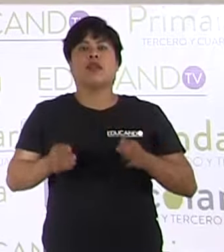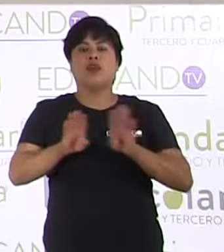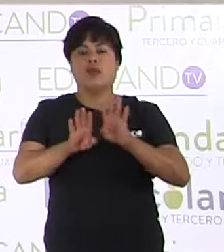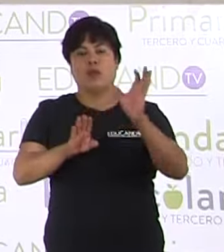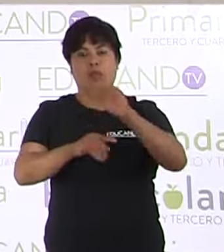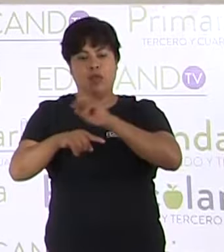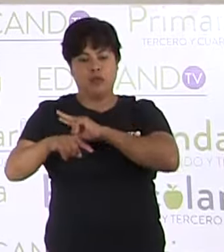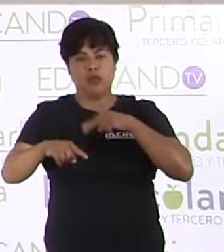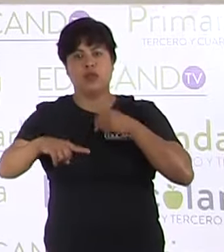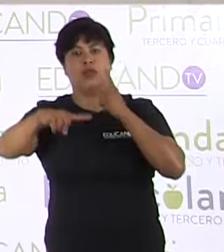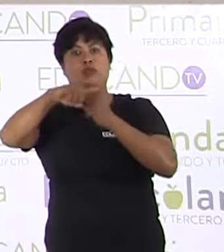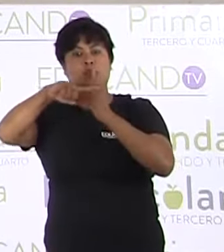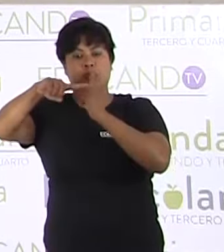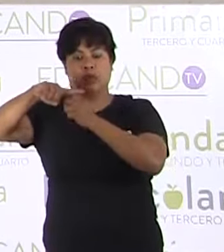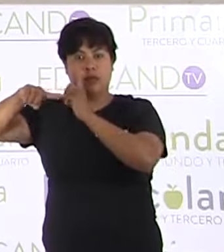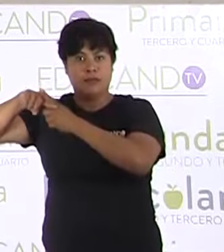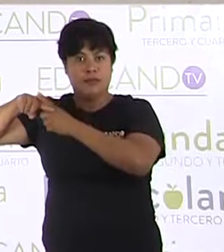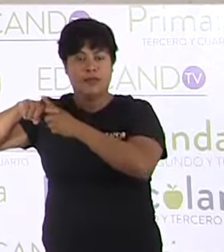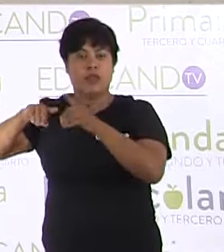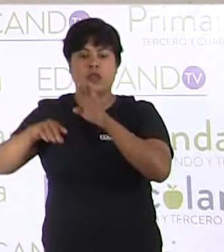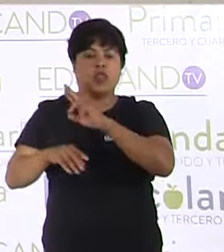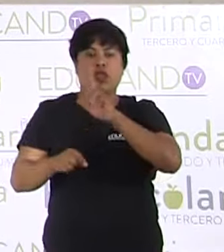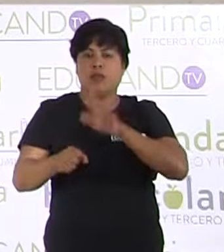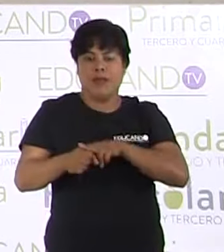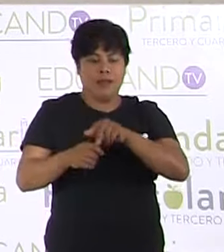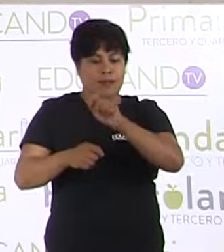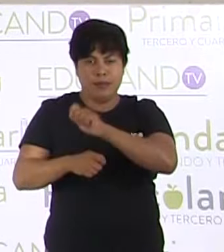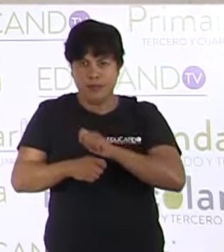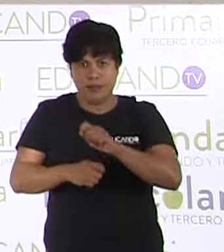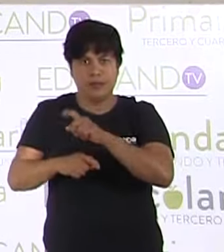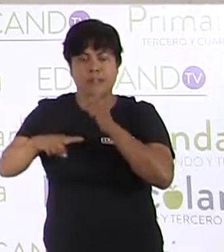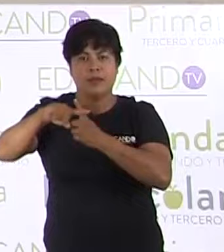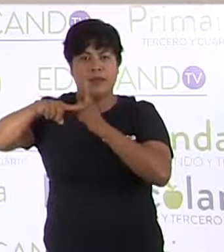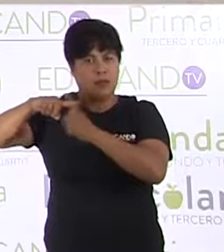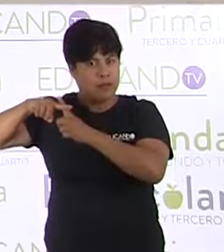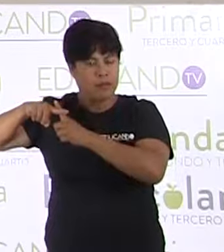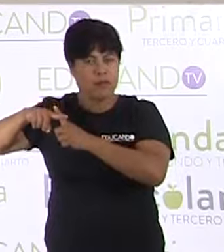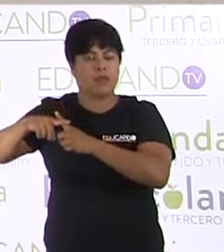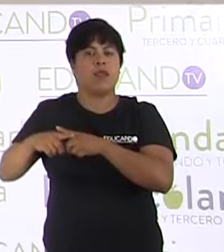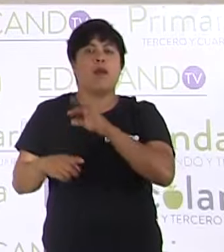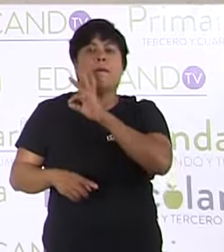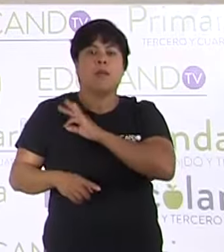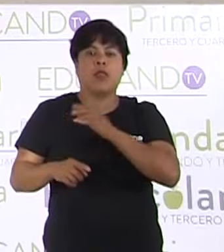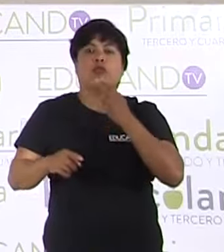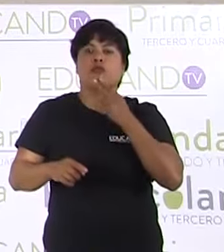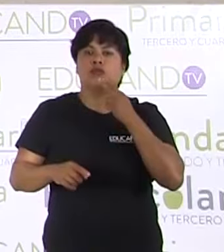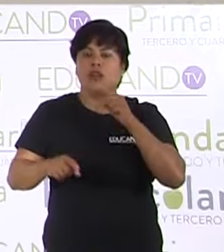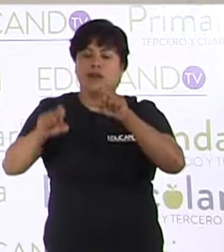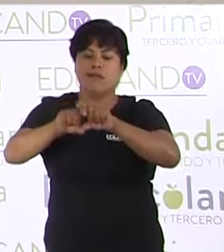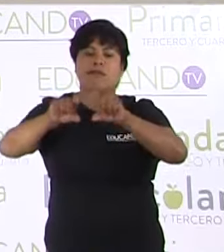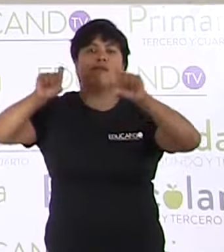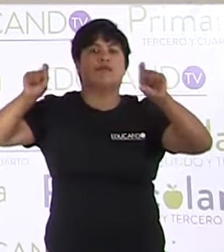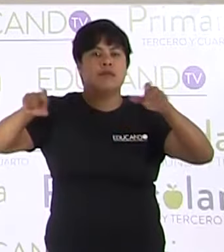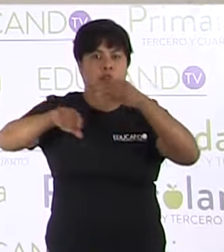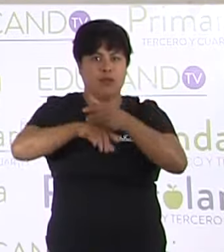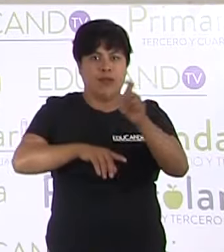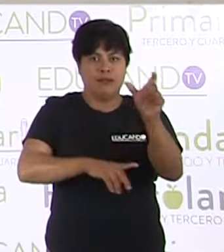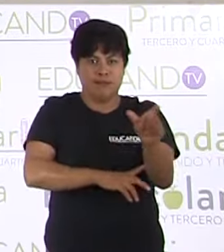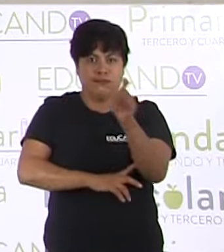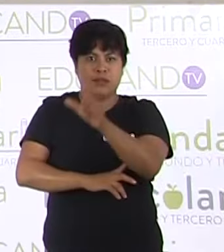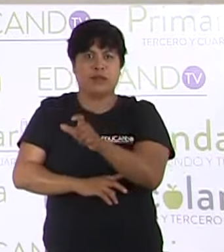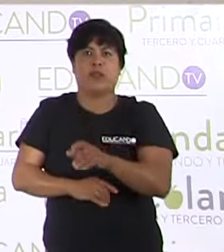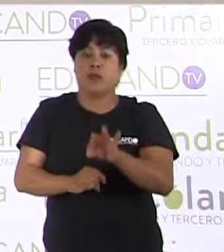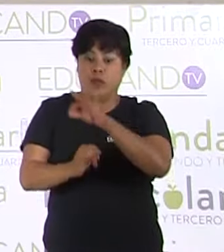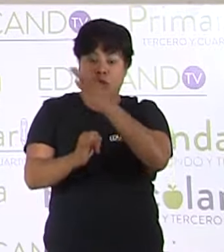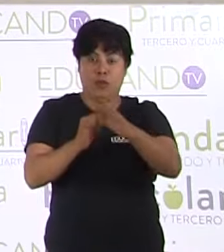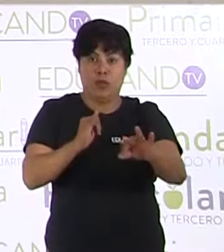sumamos y restamos además de hacer la suma convencional o la resta convencional podemos utilizar la recta numérica de acuerdo acuerdo